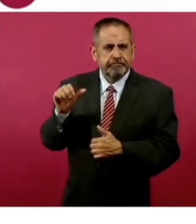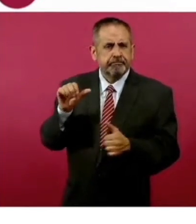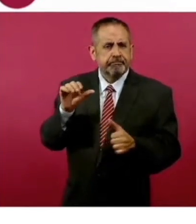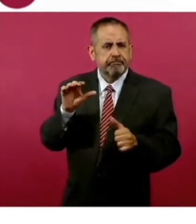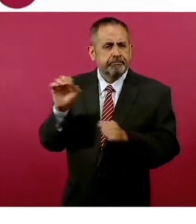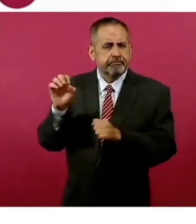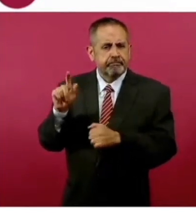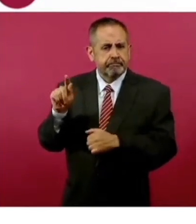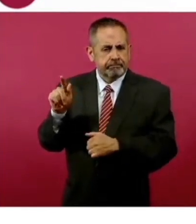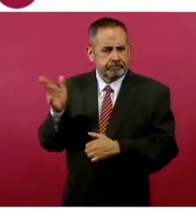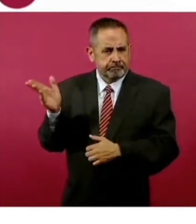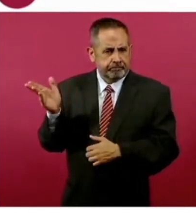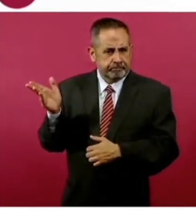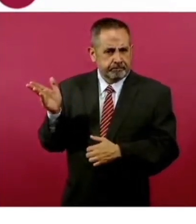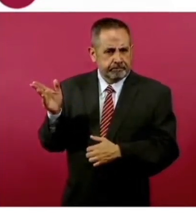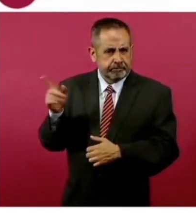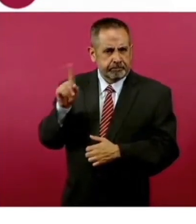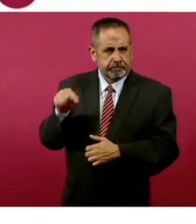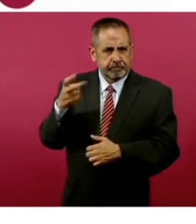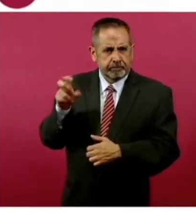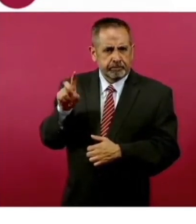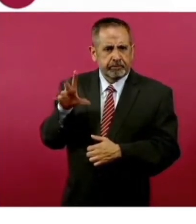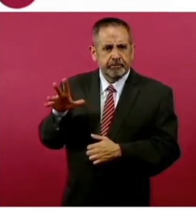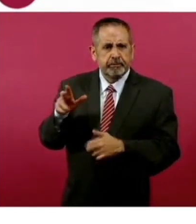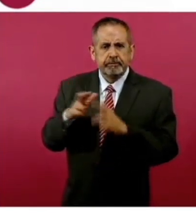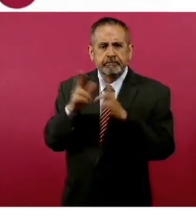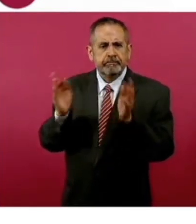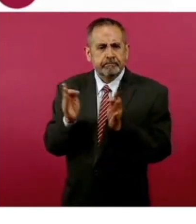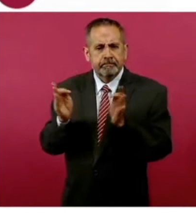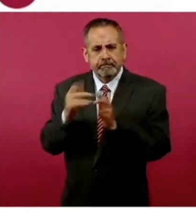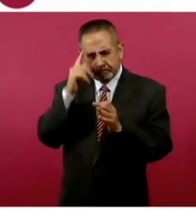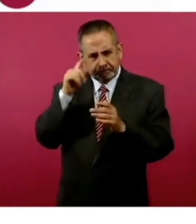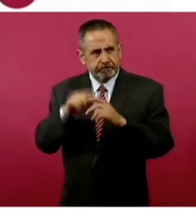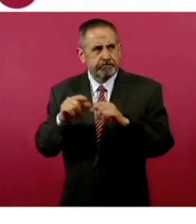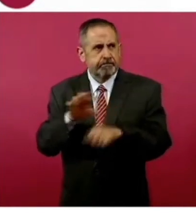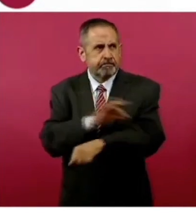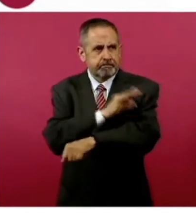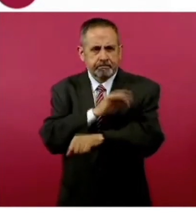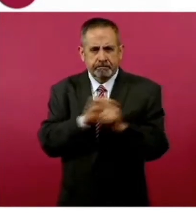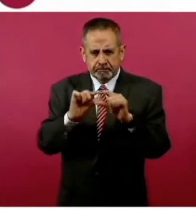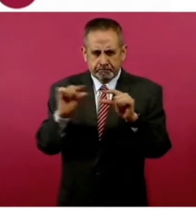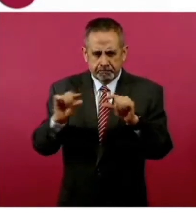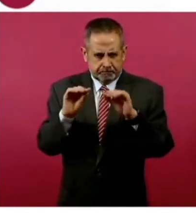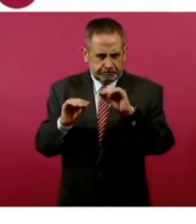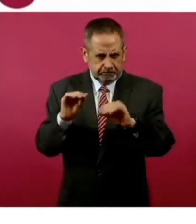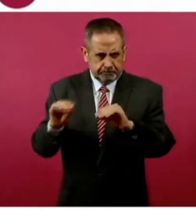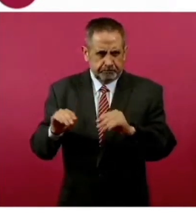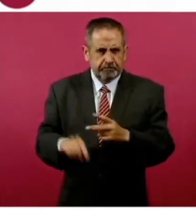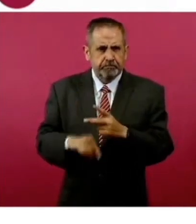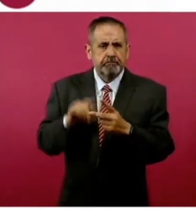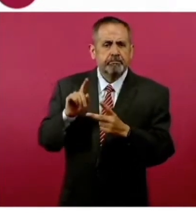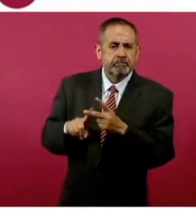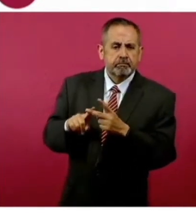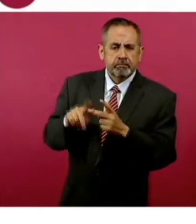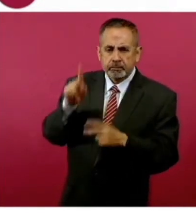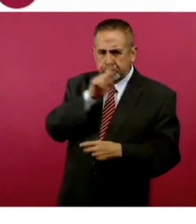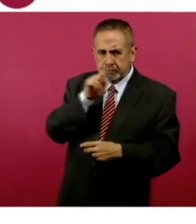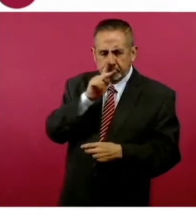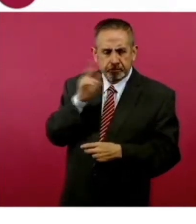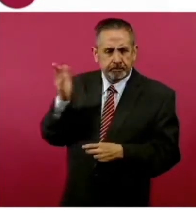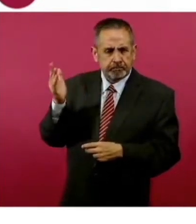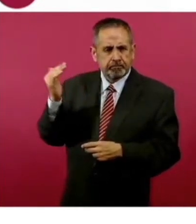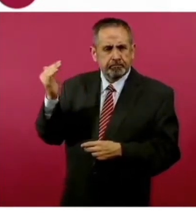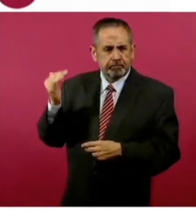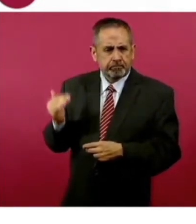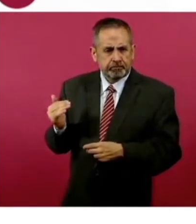mil doscientos treinta y cinco refrigeradores sobre todo para la red de vacunación nueve manifolds de oxígeno dos sistemas de extracción